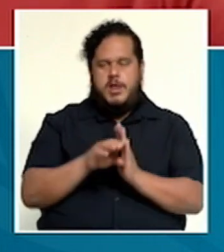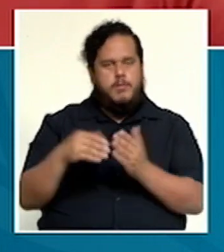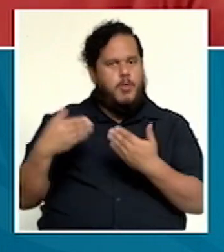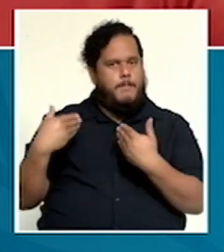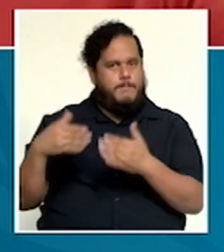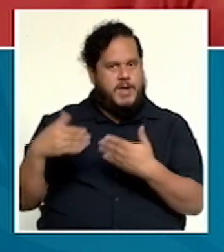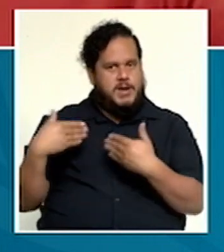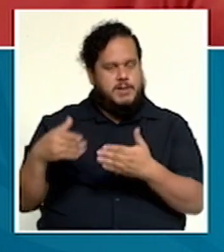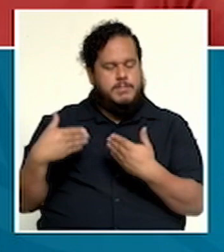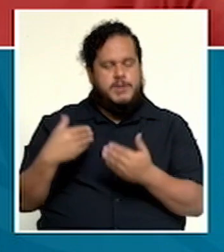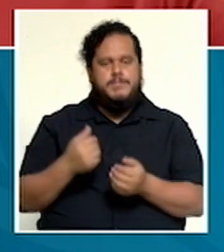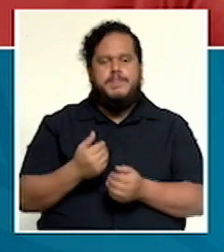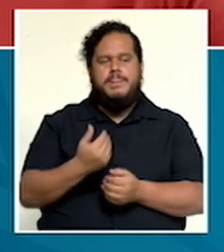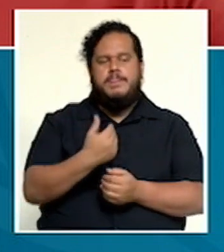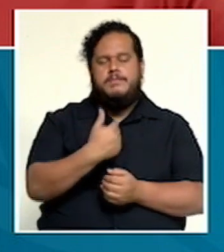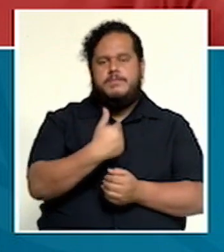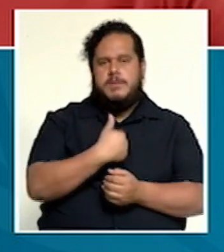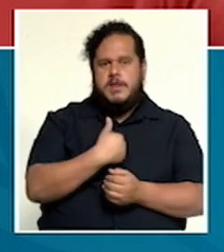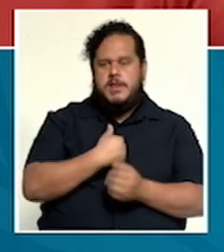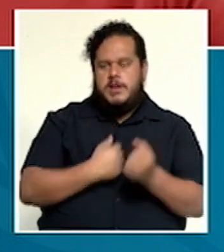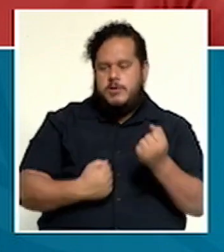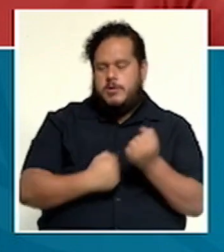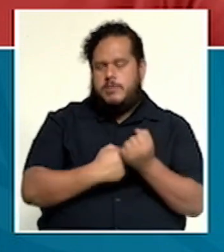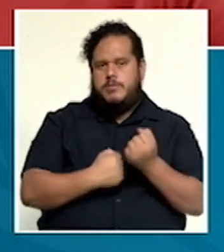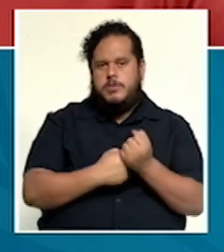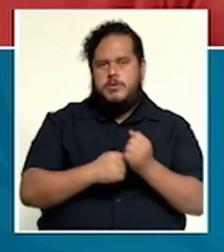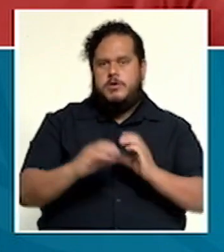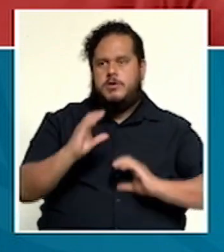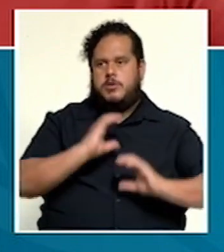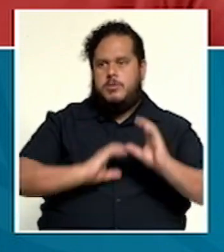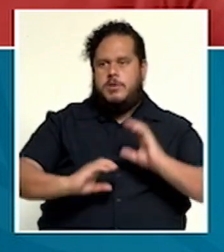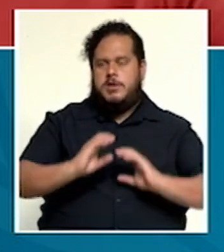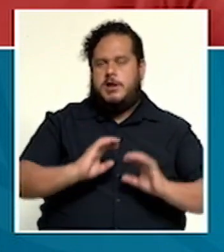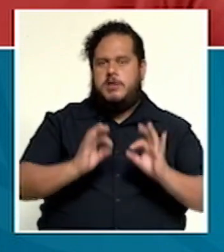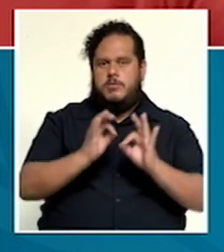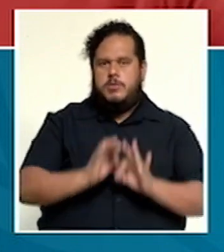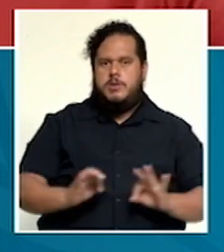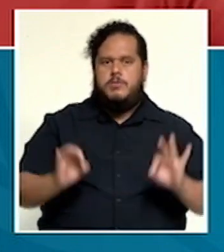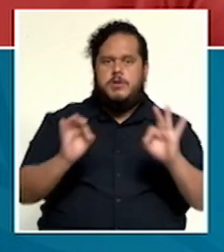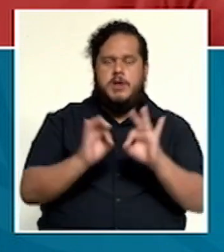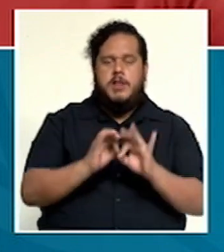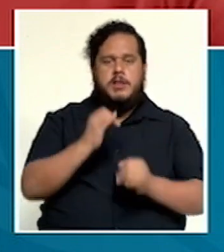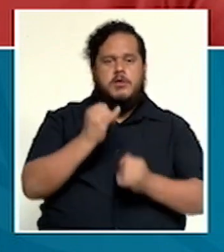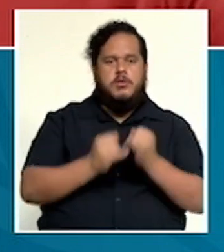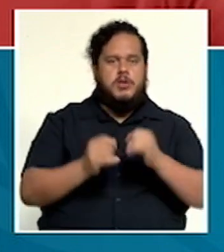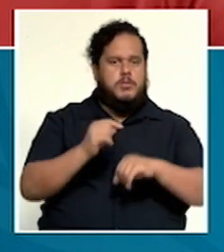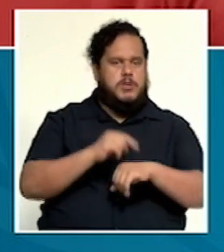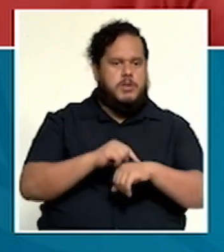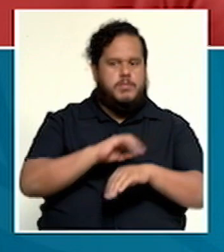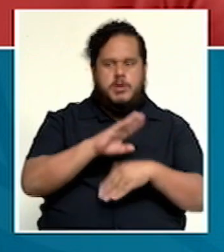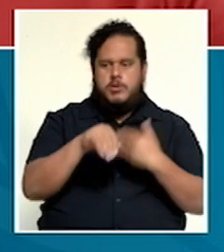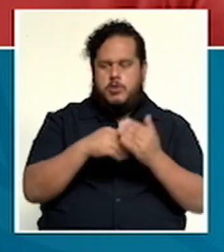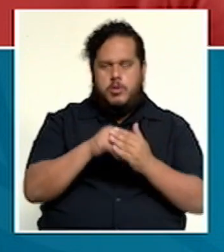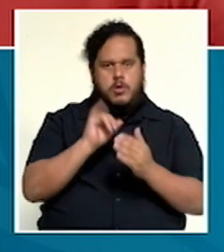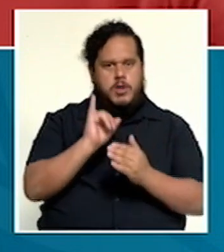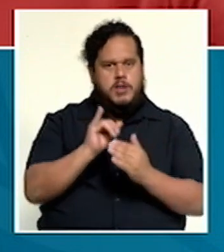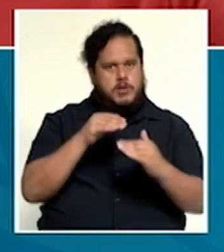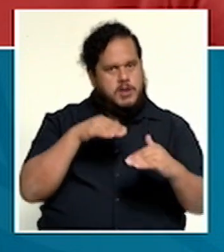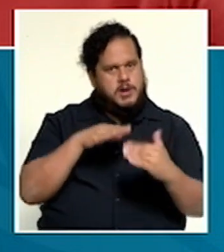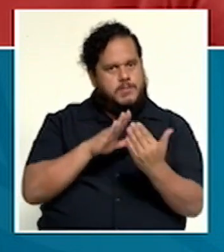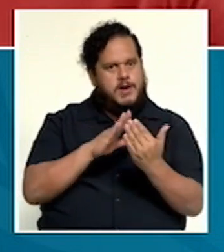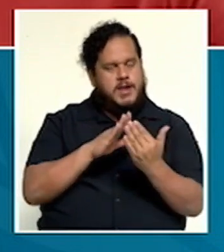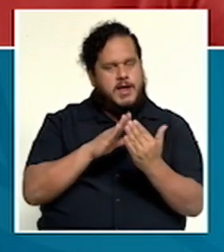que ha tenido apoyos comerciales muy importantes en los últimos tiempos y eso se refleja también en